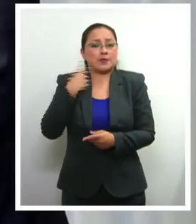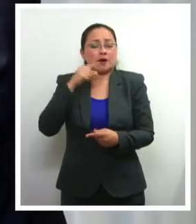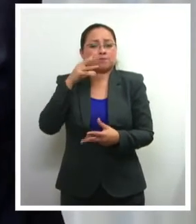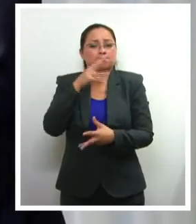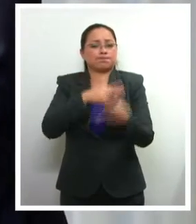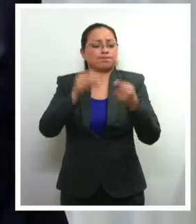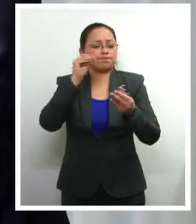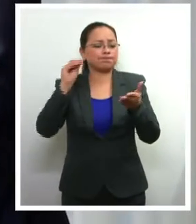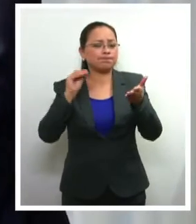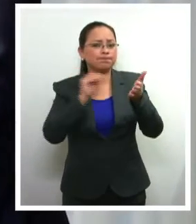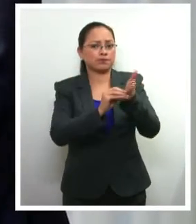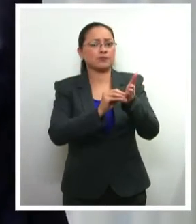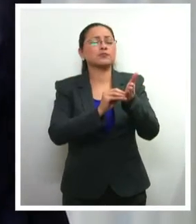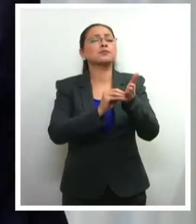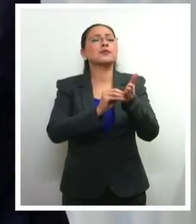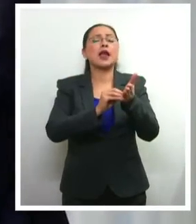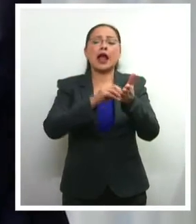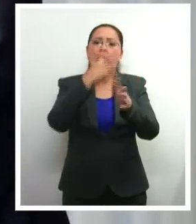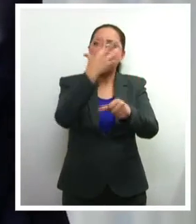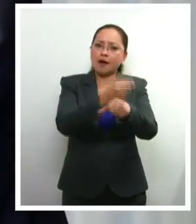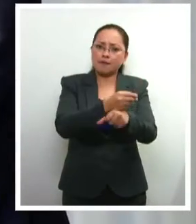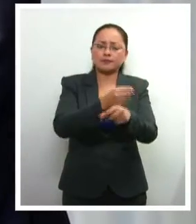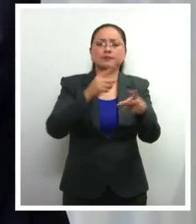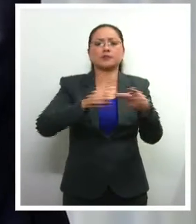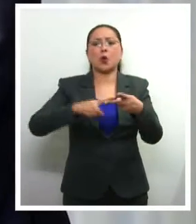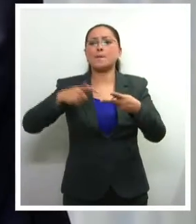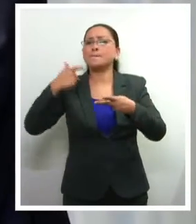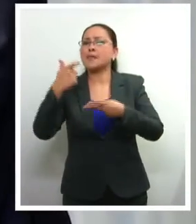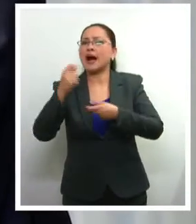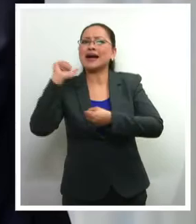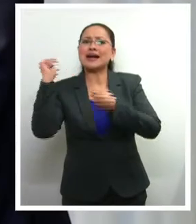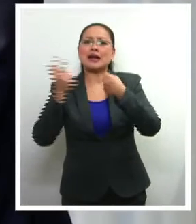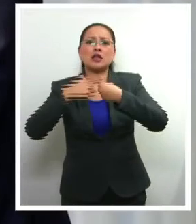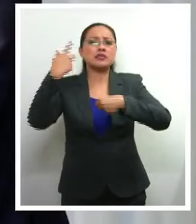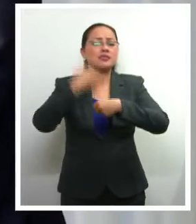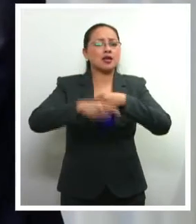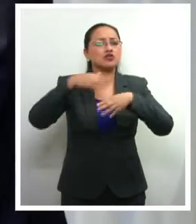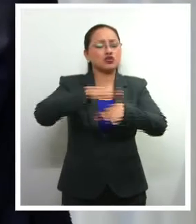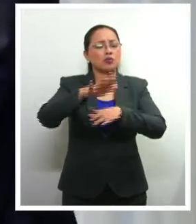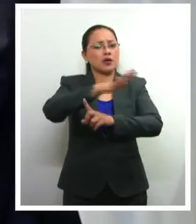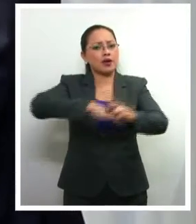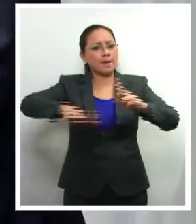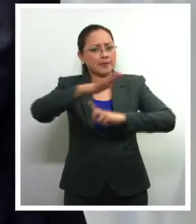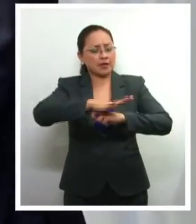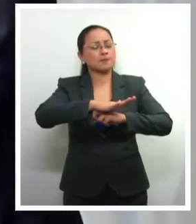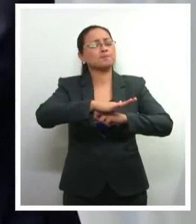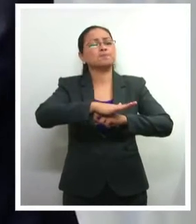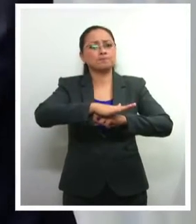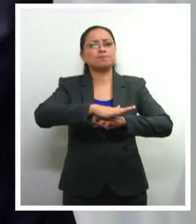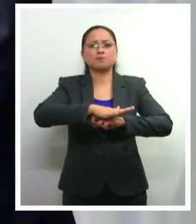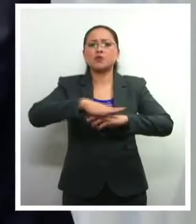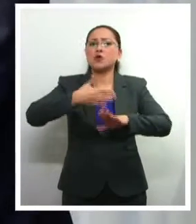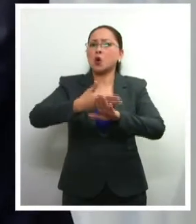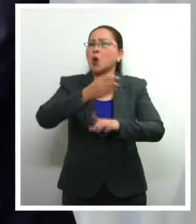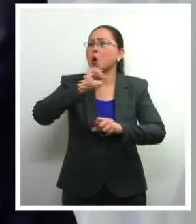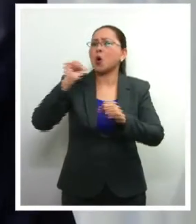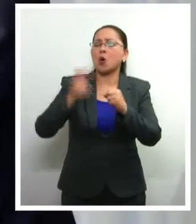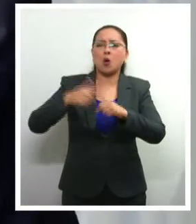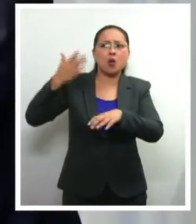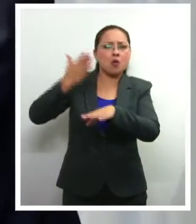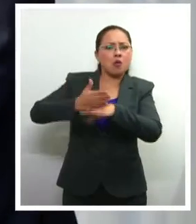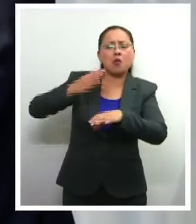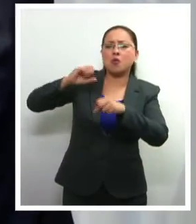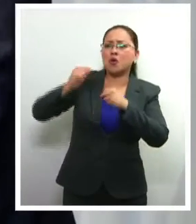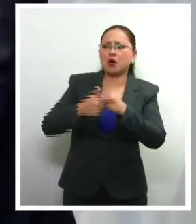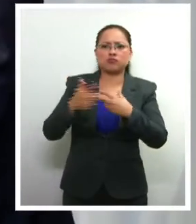recomponer, reparar e indemnizar el daño en materia ambiental sin perjuicio de las sanciones